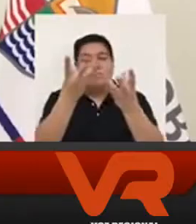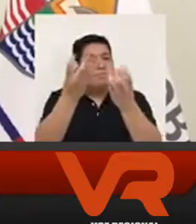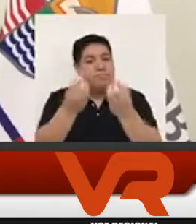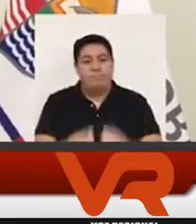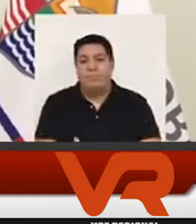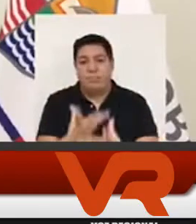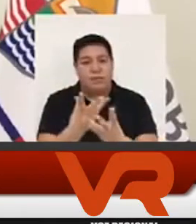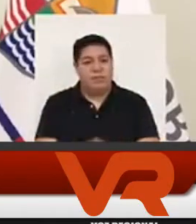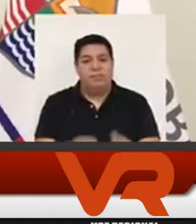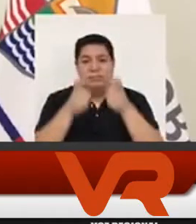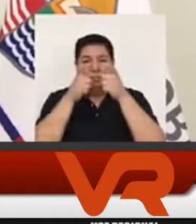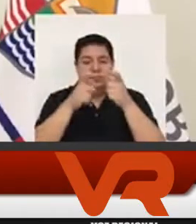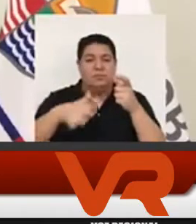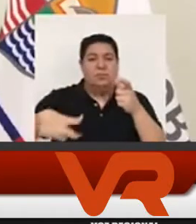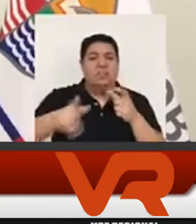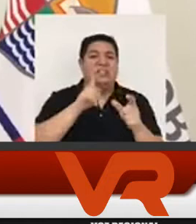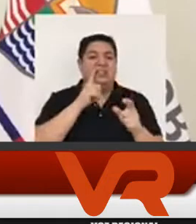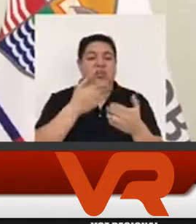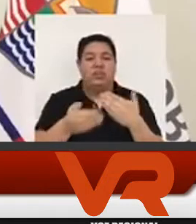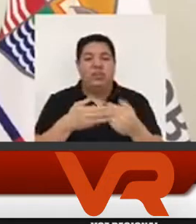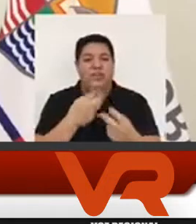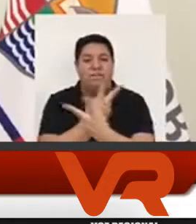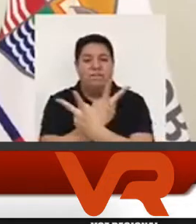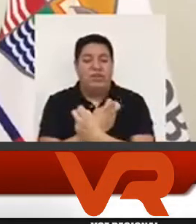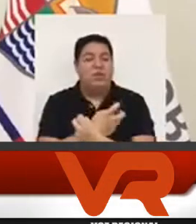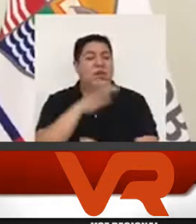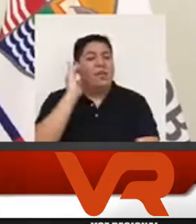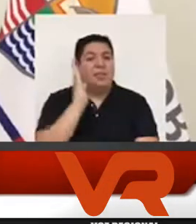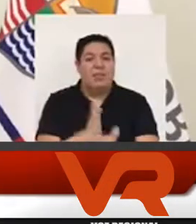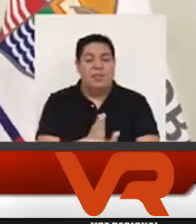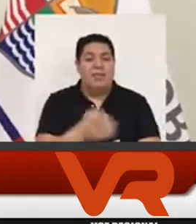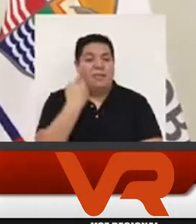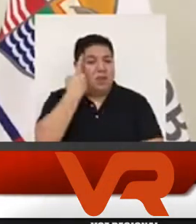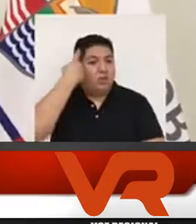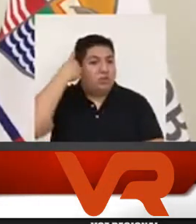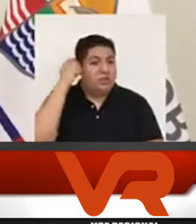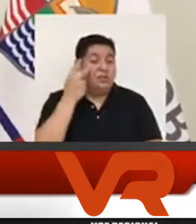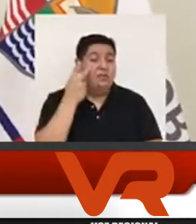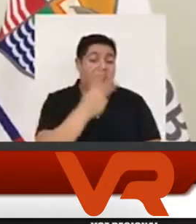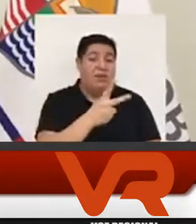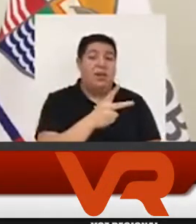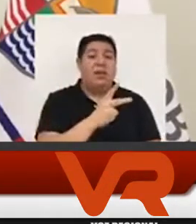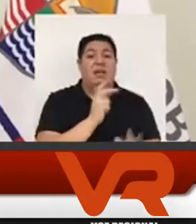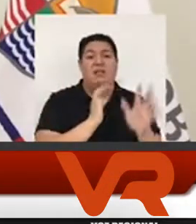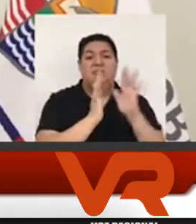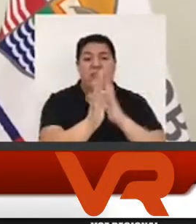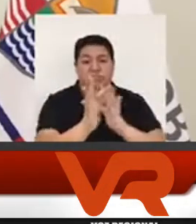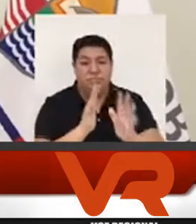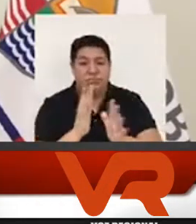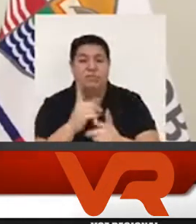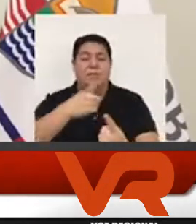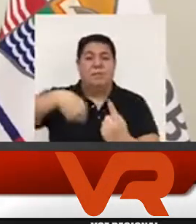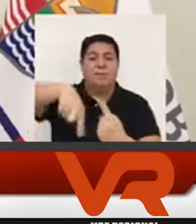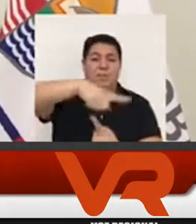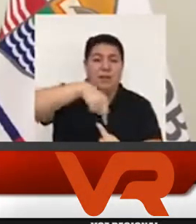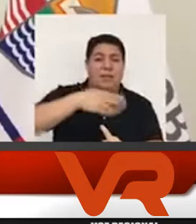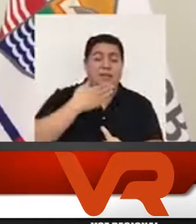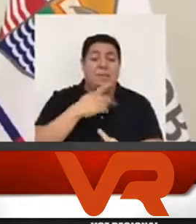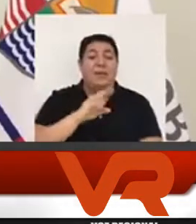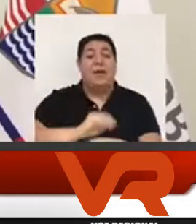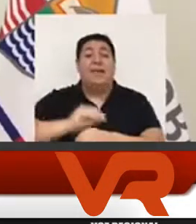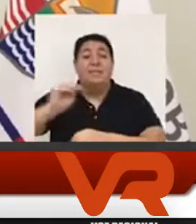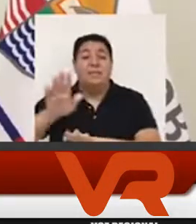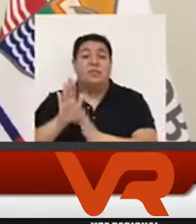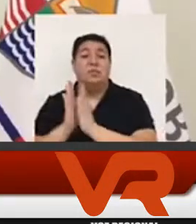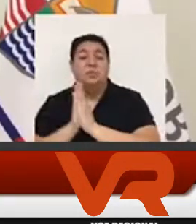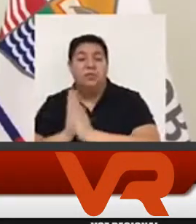implica que tenemos que tomar mayor conciencia a personas que andan paseando en parques, en plazas todavía, un llamado a los alcaldes